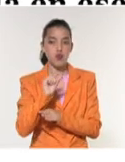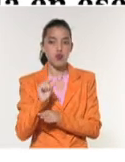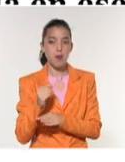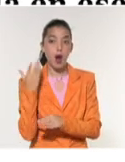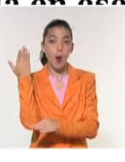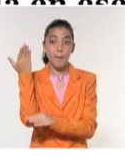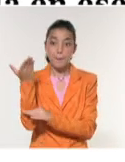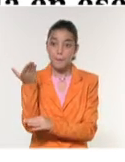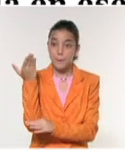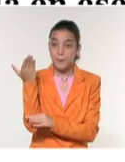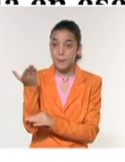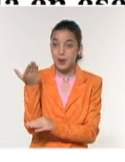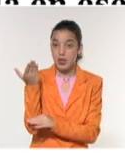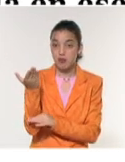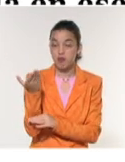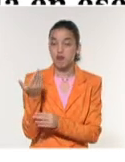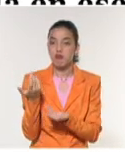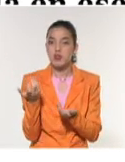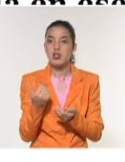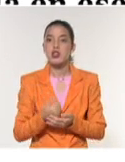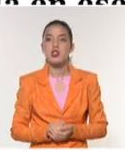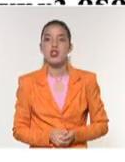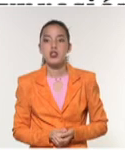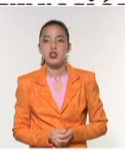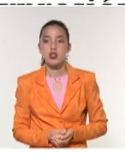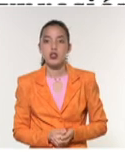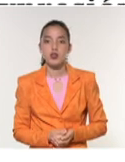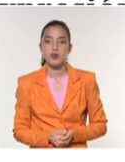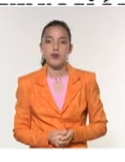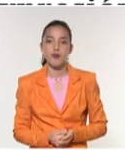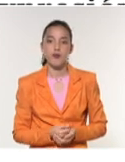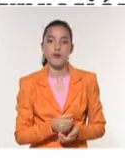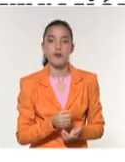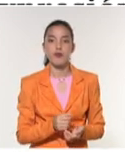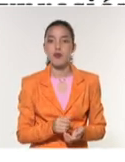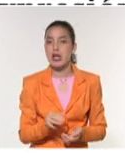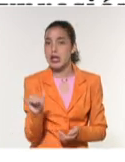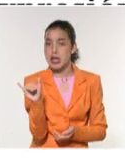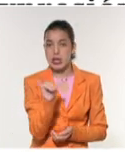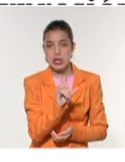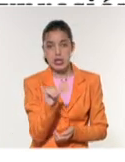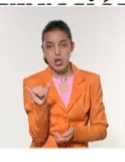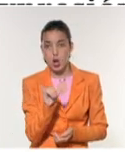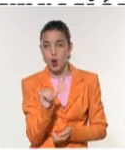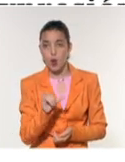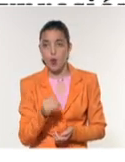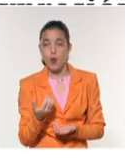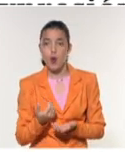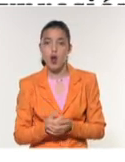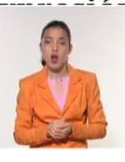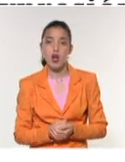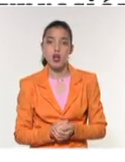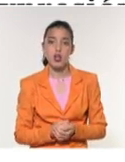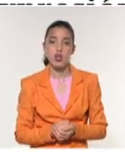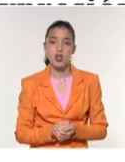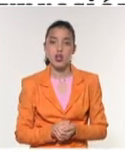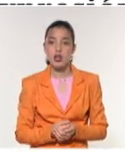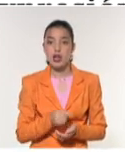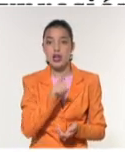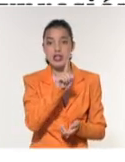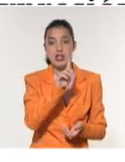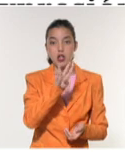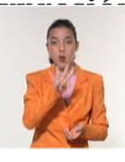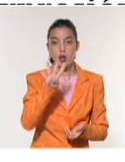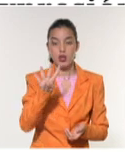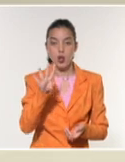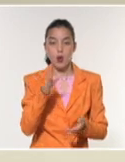de la salida de la persona vaya a comparecer. También establece del artículo 144 al